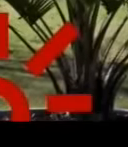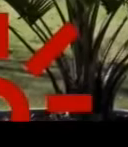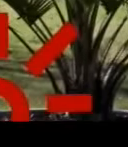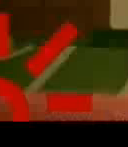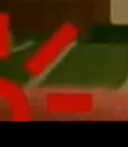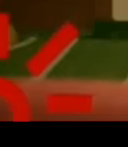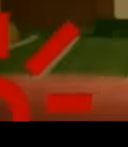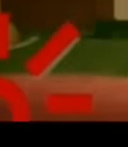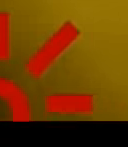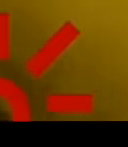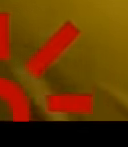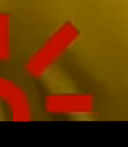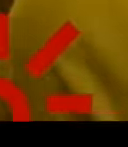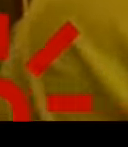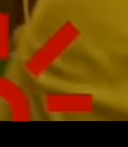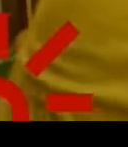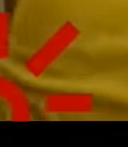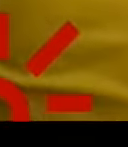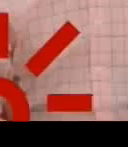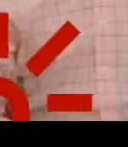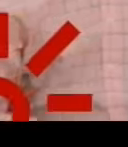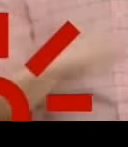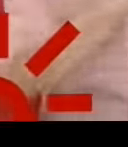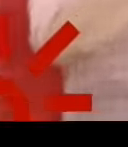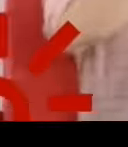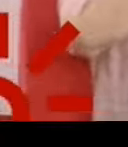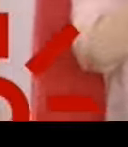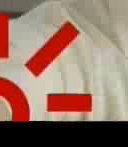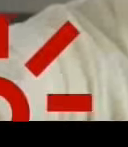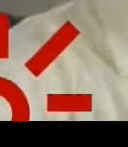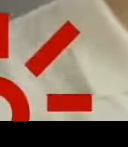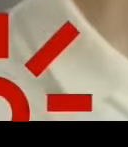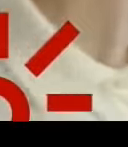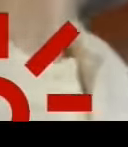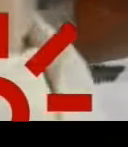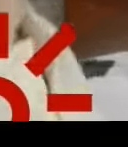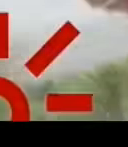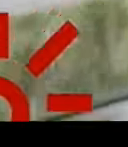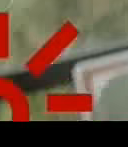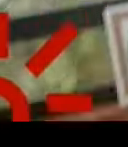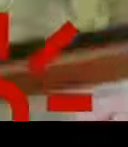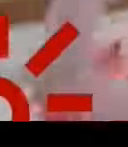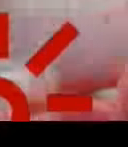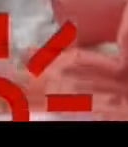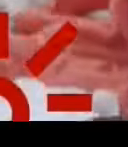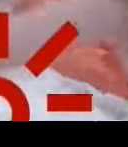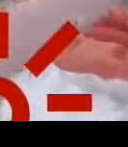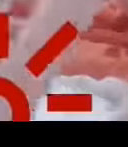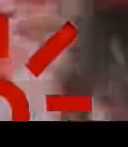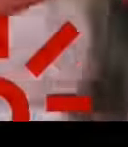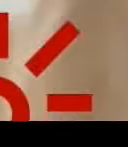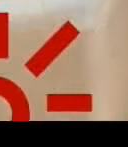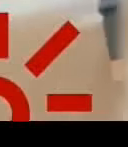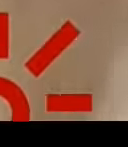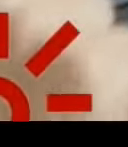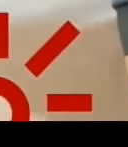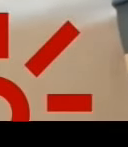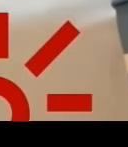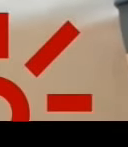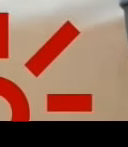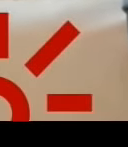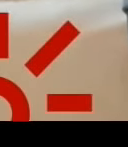Ayer contratamos Claro Hogar y hemos tenido una experiencia buenísima. Alejo, juega en línea. Julieta escucha música, sube videos.